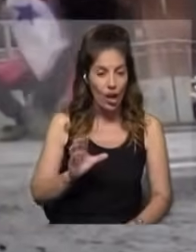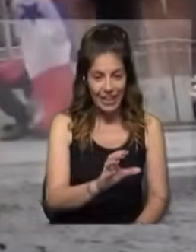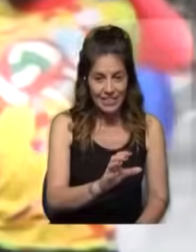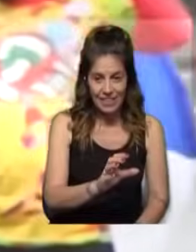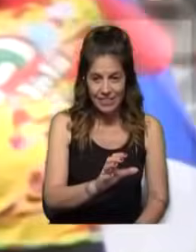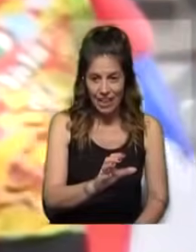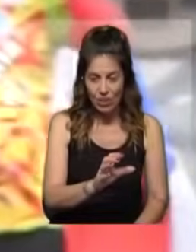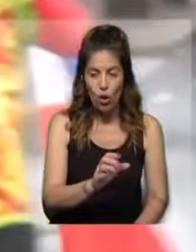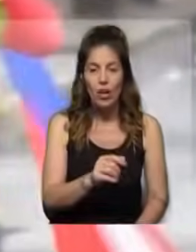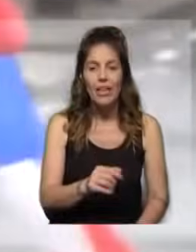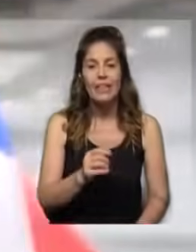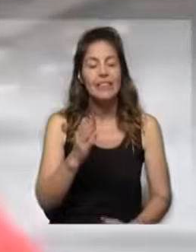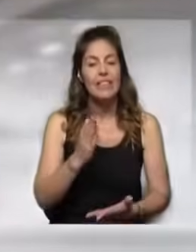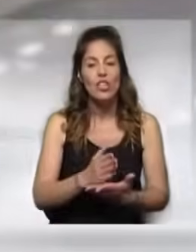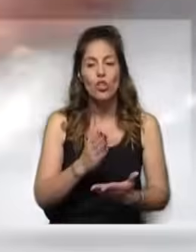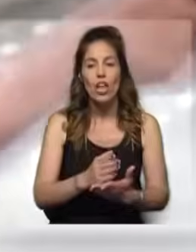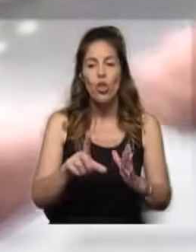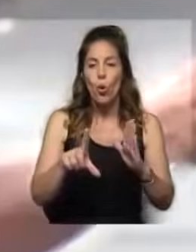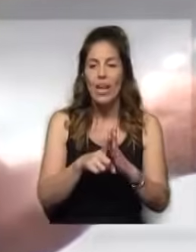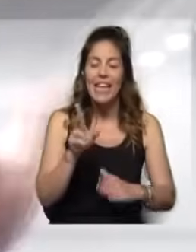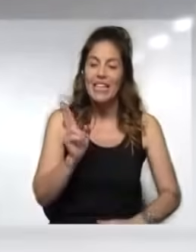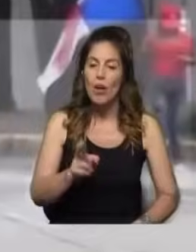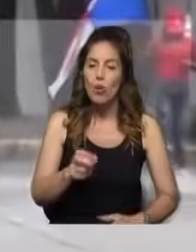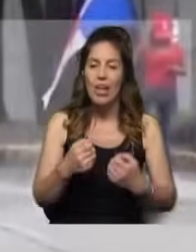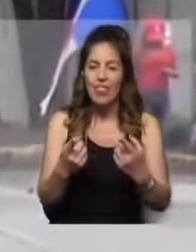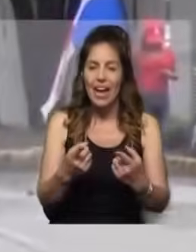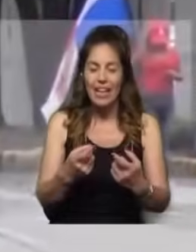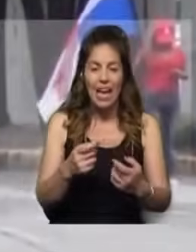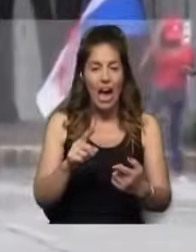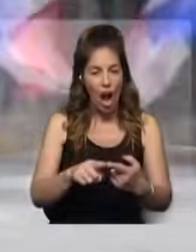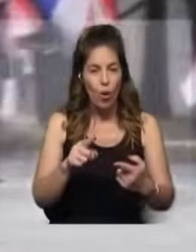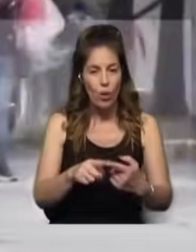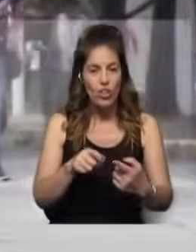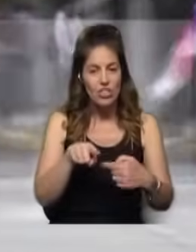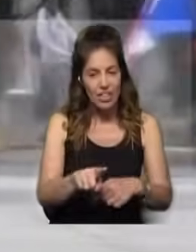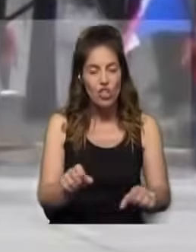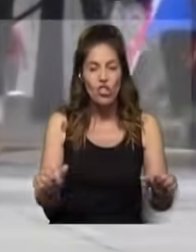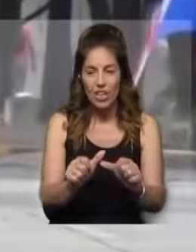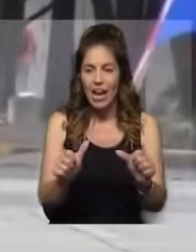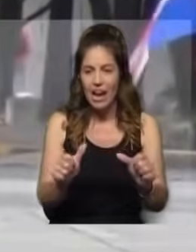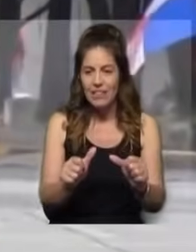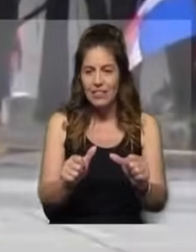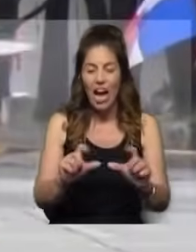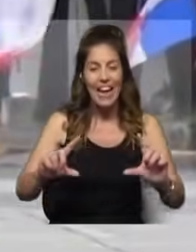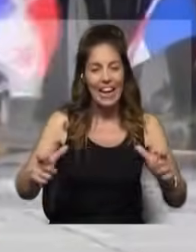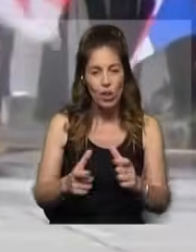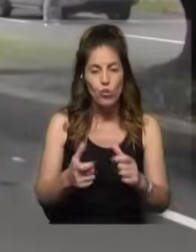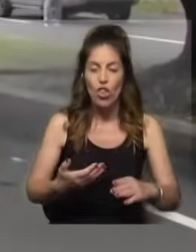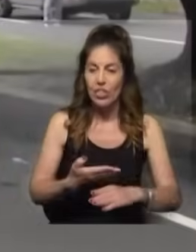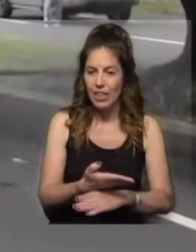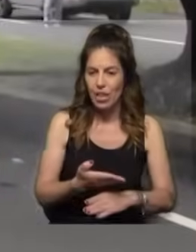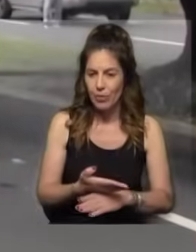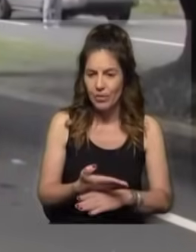órgano electoral y sancionando una ley que prohíbe otorgar nuevas concesiones sin que ello se haya traducido en una reducción de las demandas